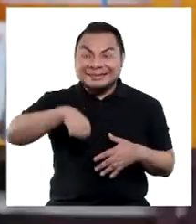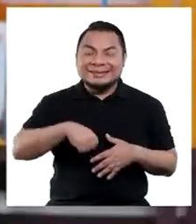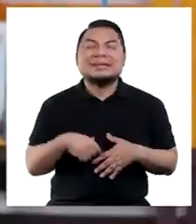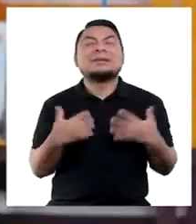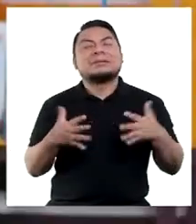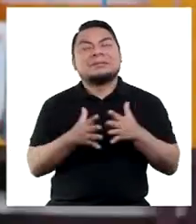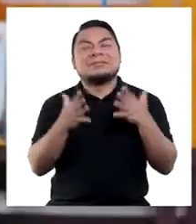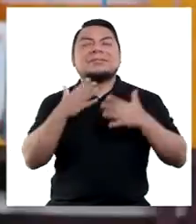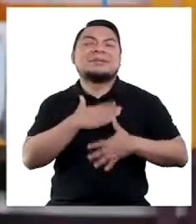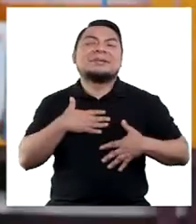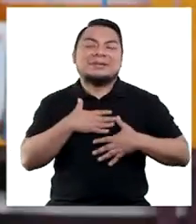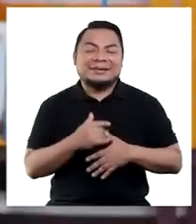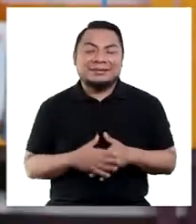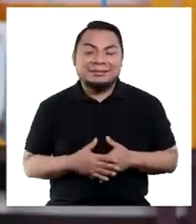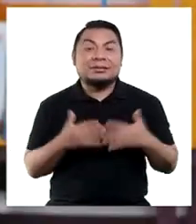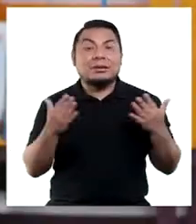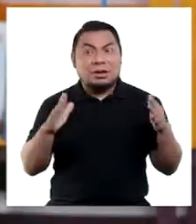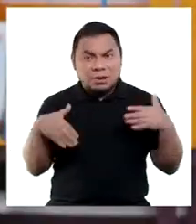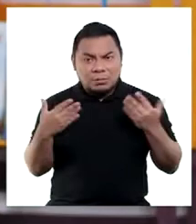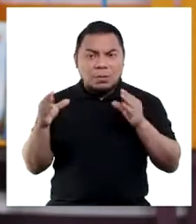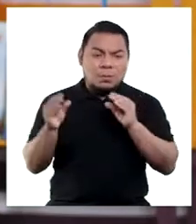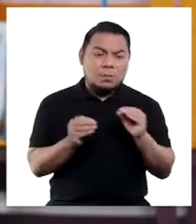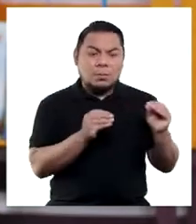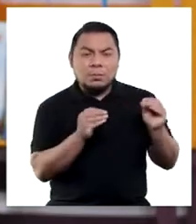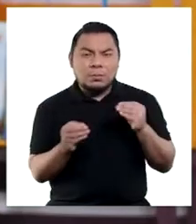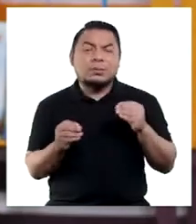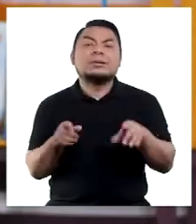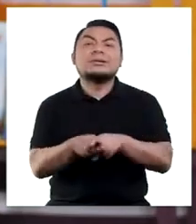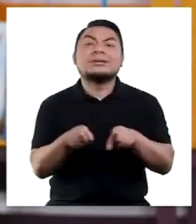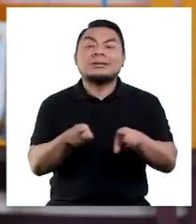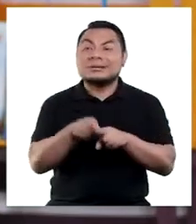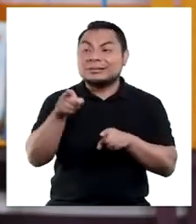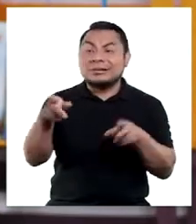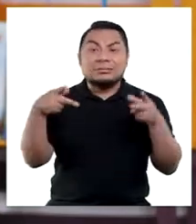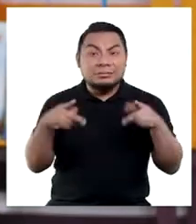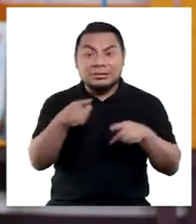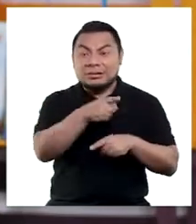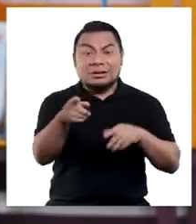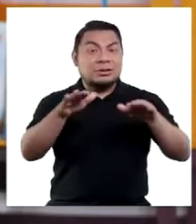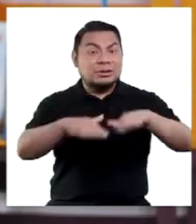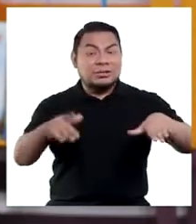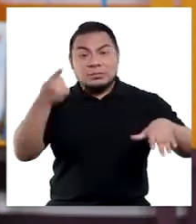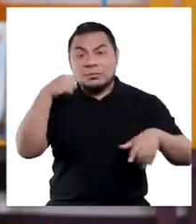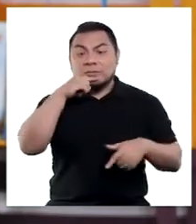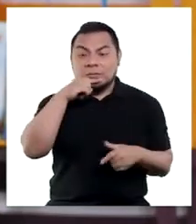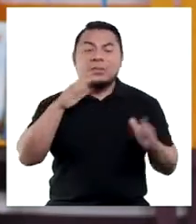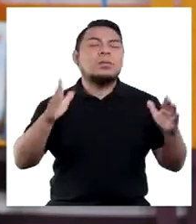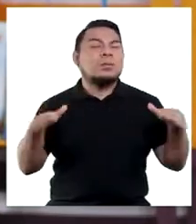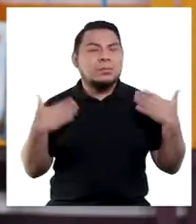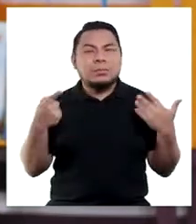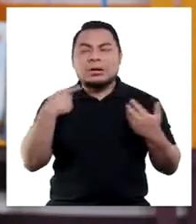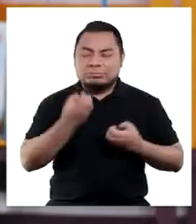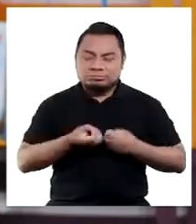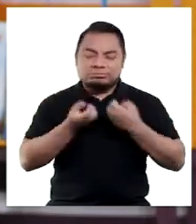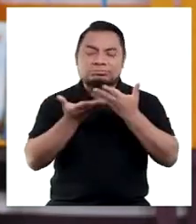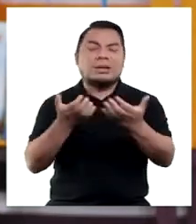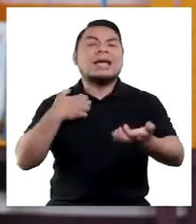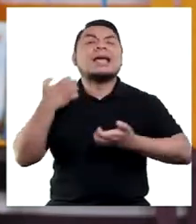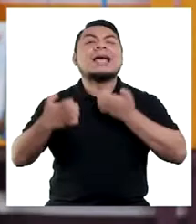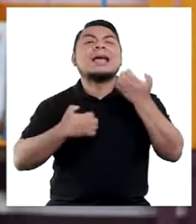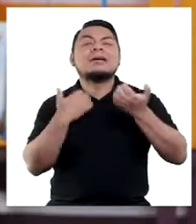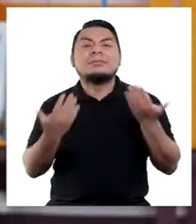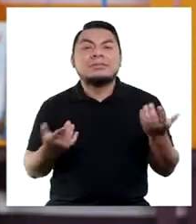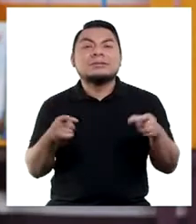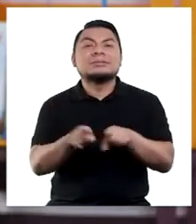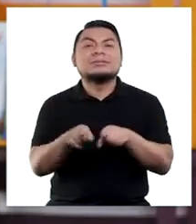ha sido muy divertido ya que podemos movernos y ello permite que las niñas y los niños puedan expresar